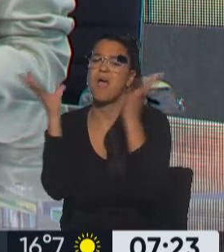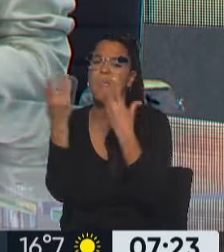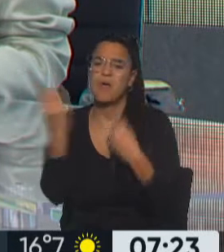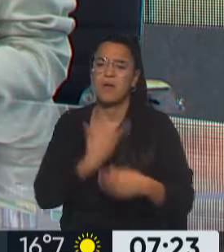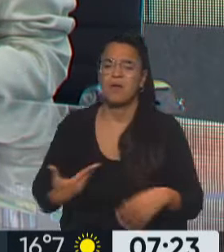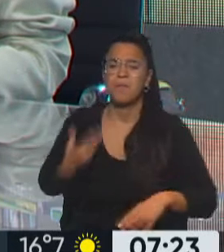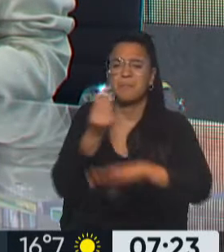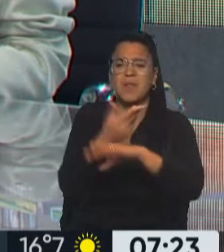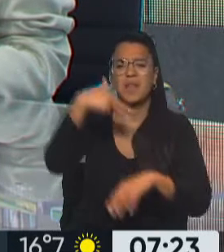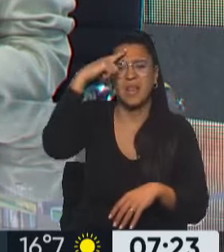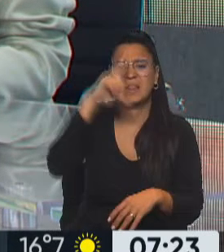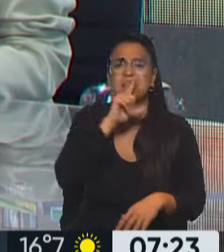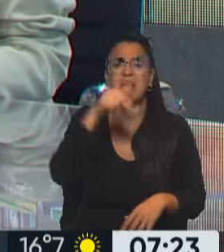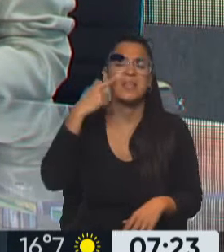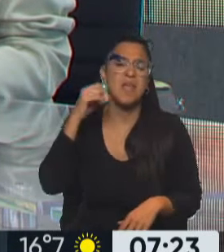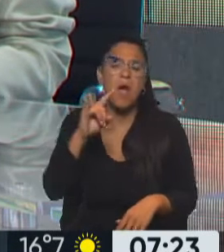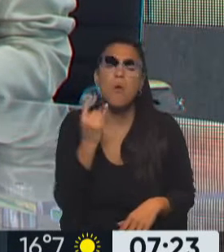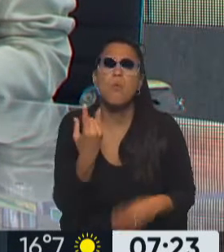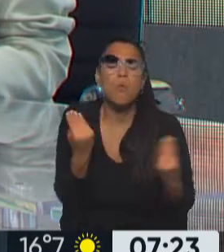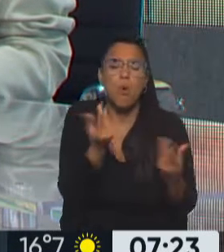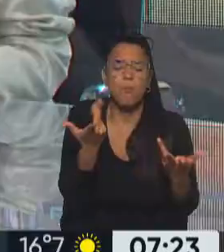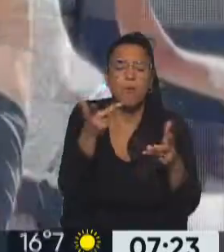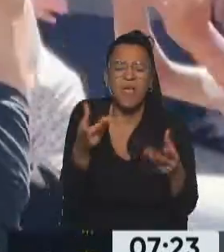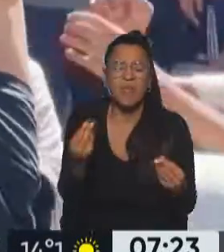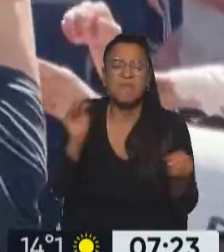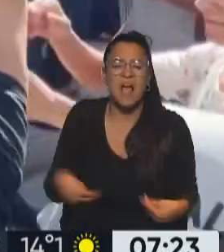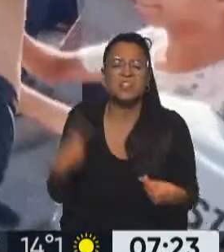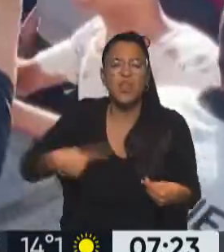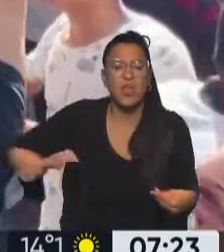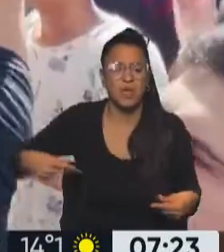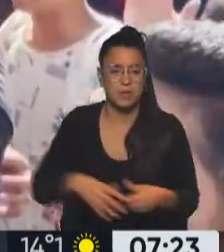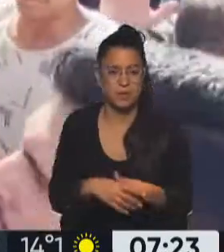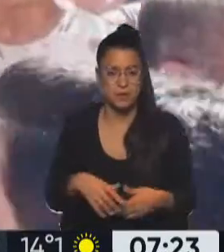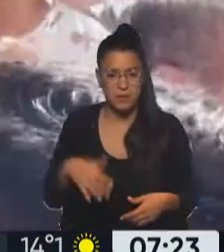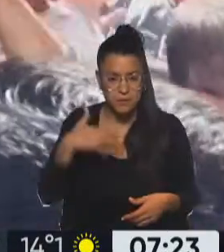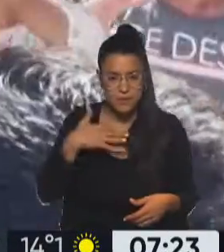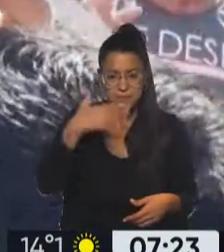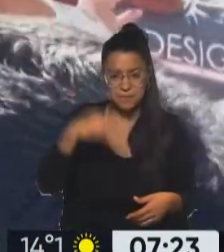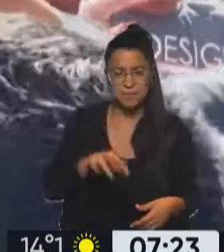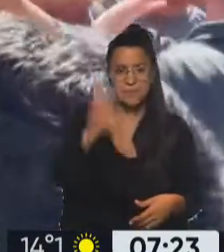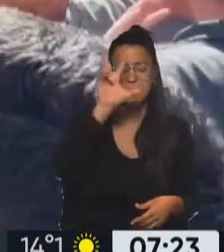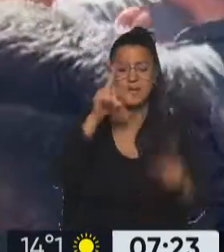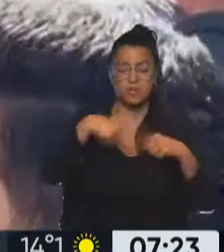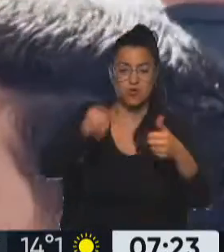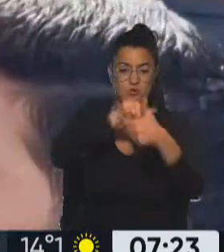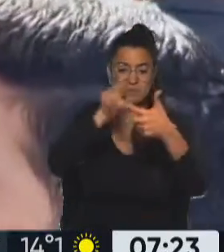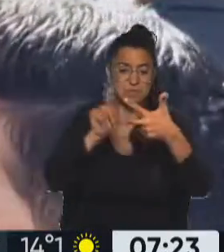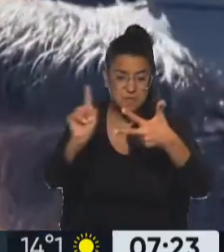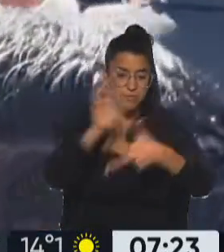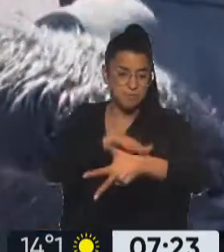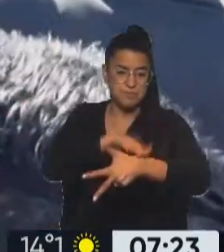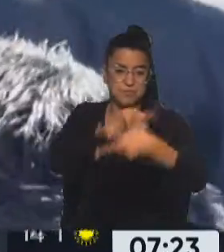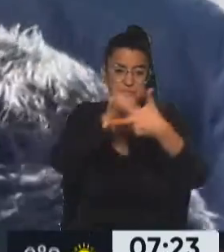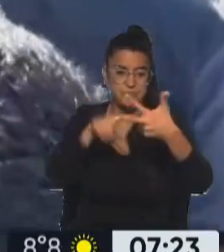de Netanyahu. ¿A qué te referís puntualmente? La verdad que me refiero a tres cosas al mismo tiempo.